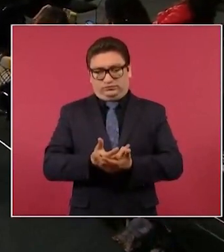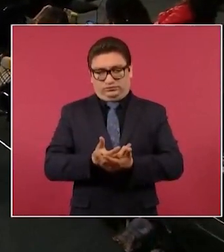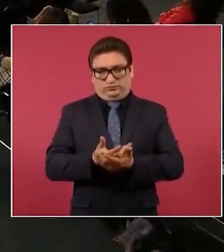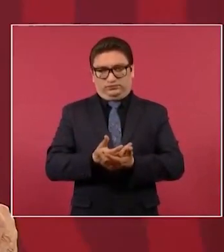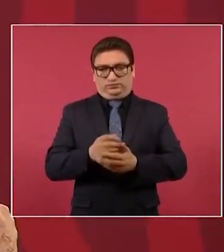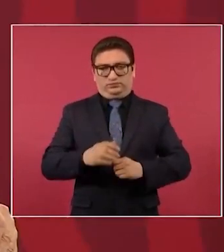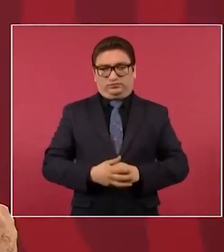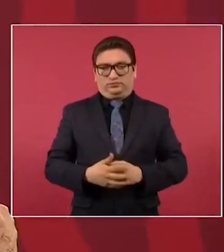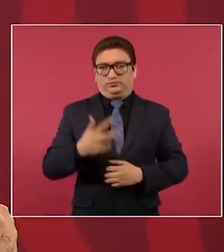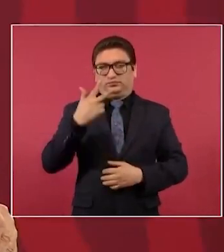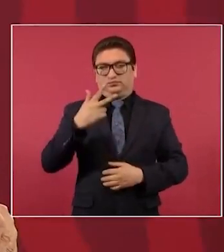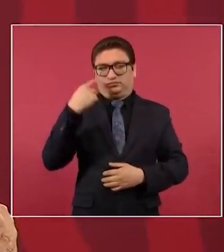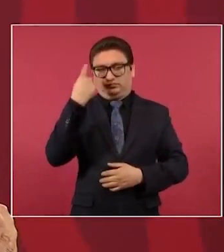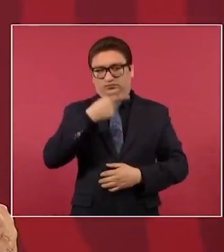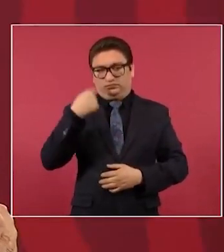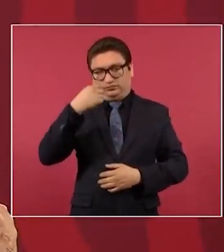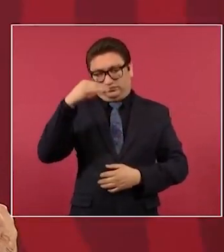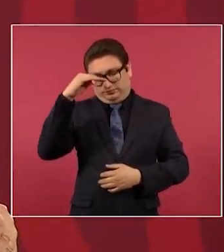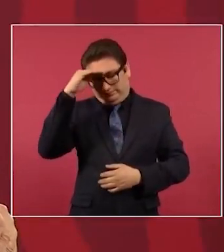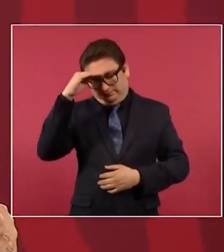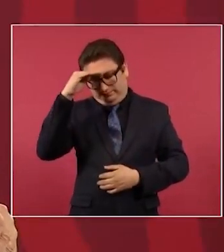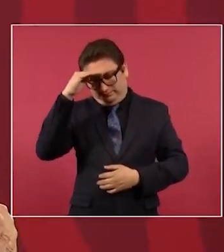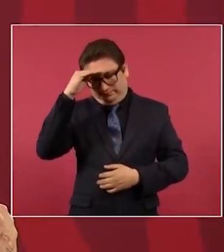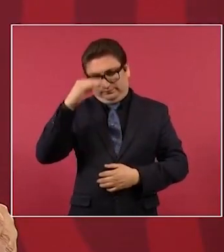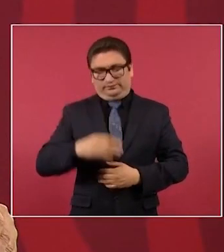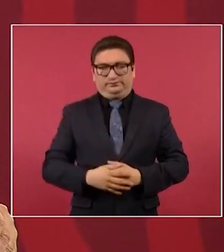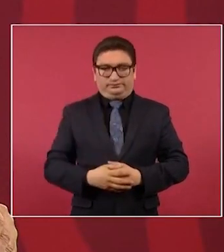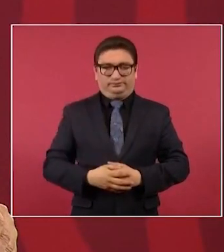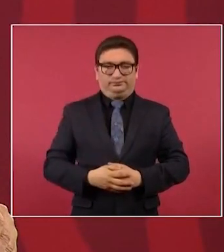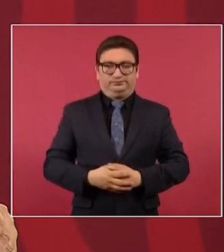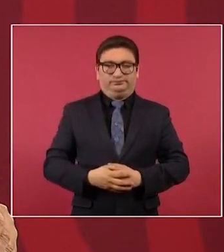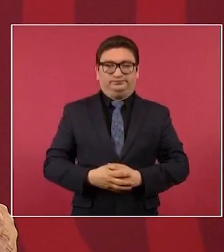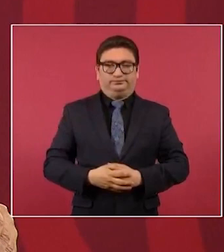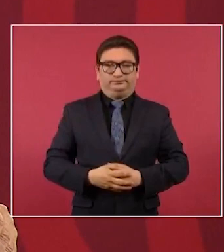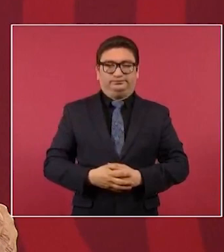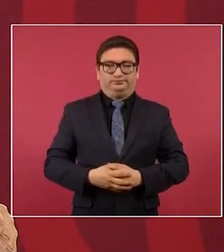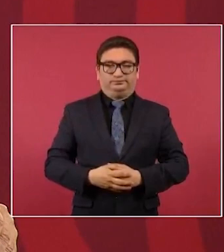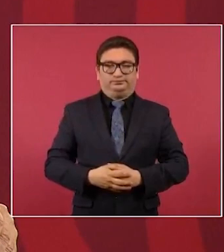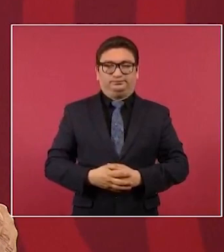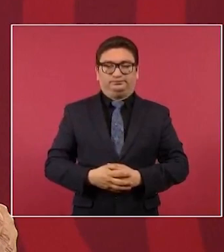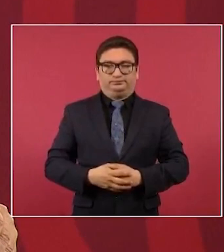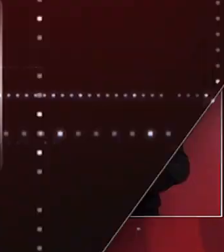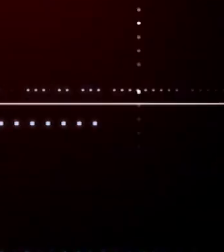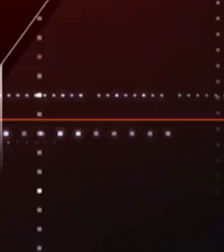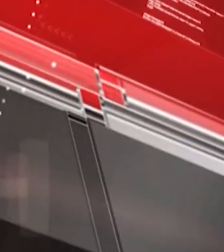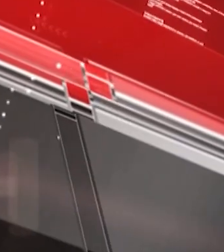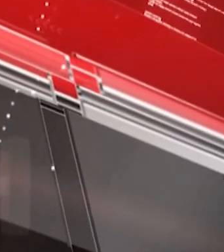también otros datos. Felicidades, un abrazo a todos y gracias.